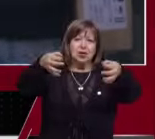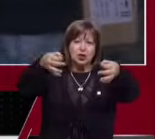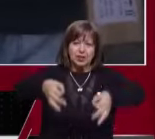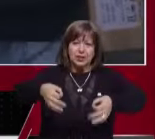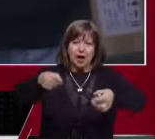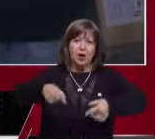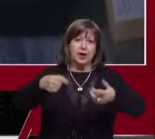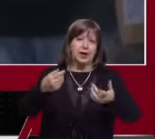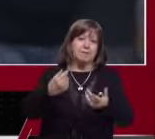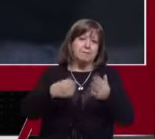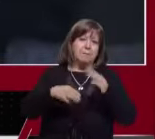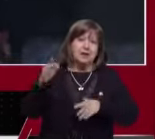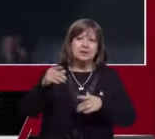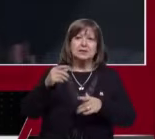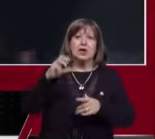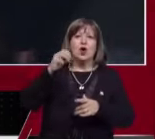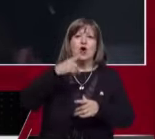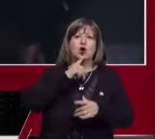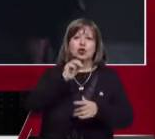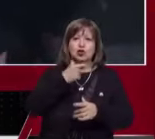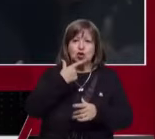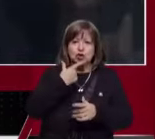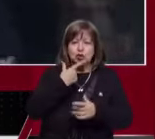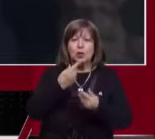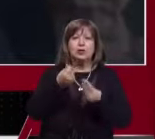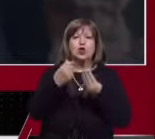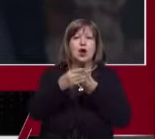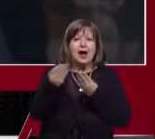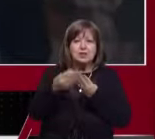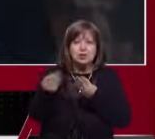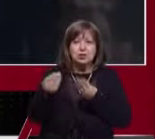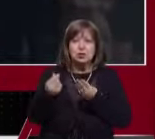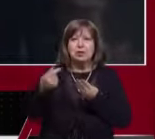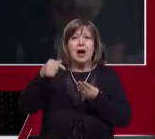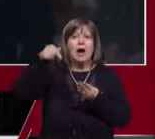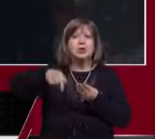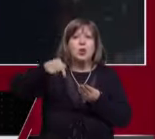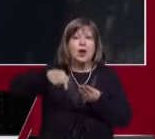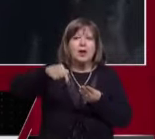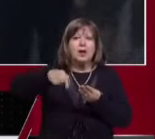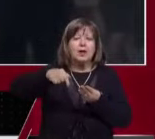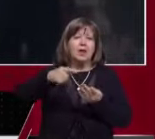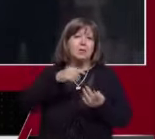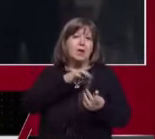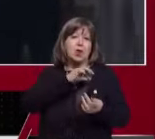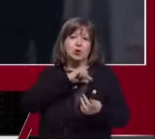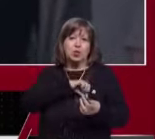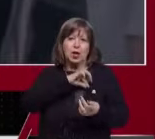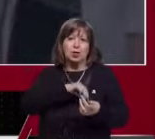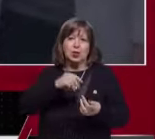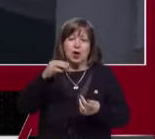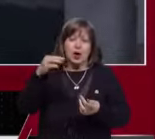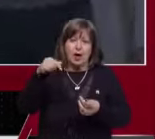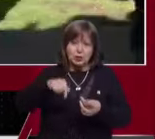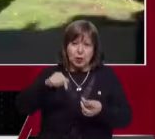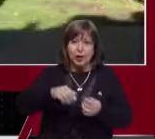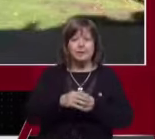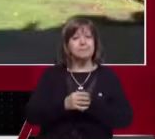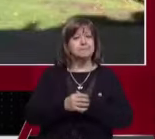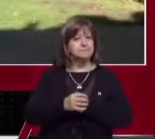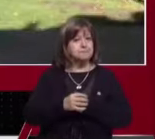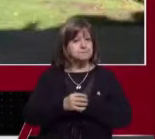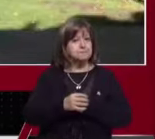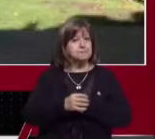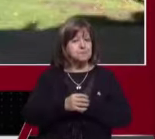y menos cubrir los honorarios, perdón. Sí, Mari, te escuchamos. No, desde el Ministerio de Salud de la provincia salieron a aclarar que no va a